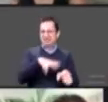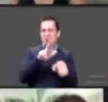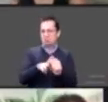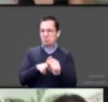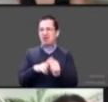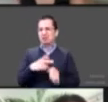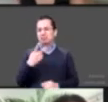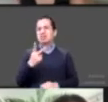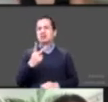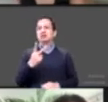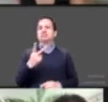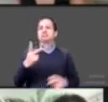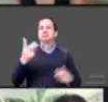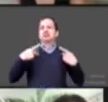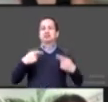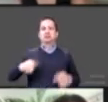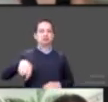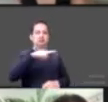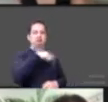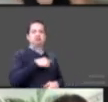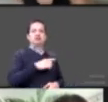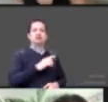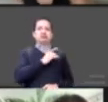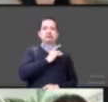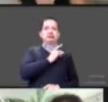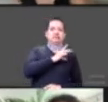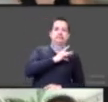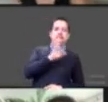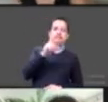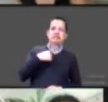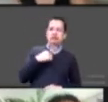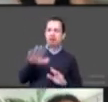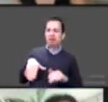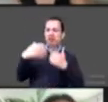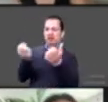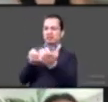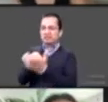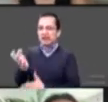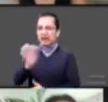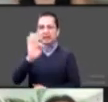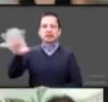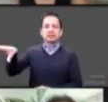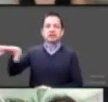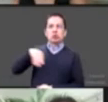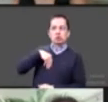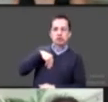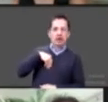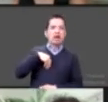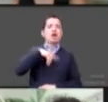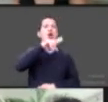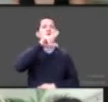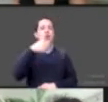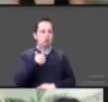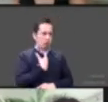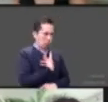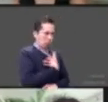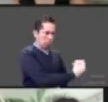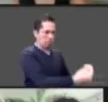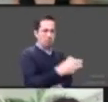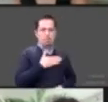exponerse, a contagiarse o a contagiar a los seres queridos. Entonces, todo esto que es normal sentirse así, tampoco